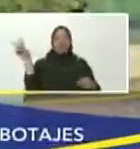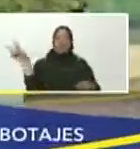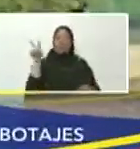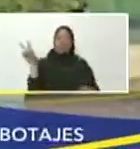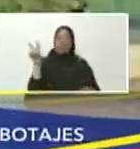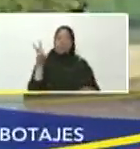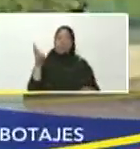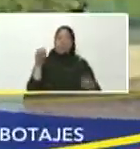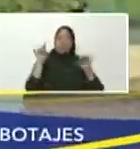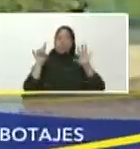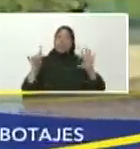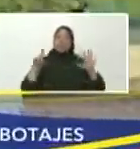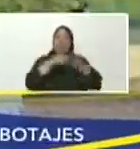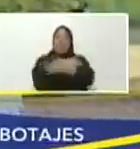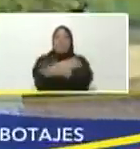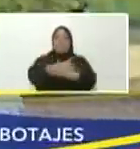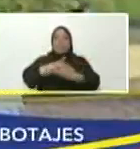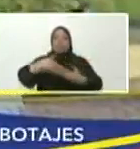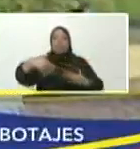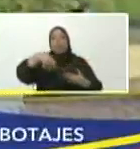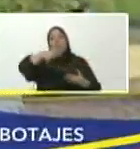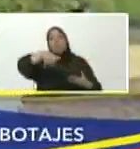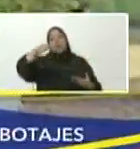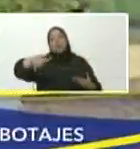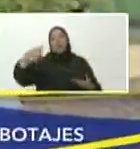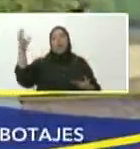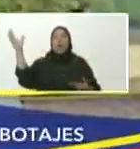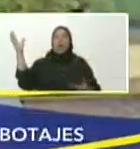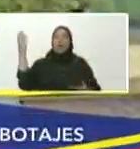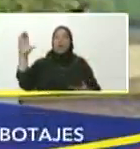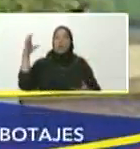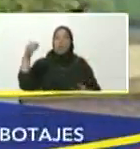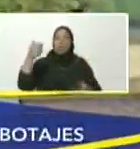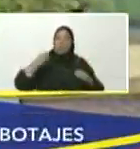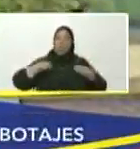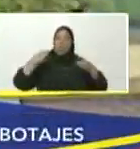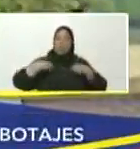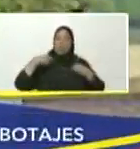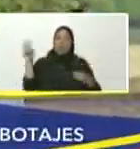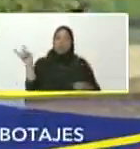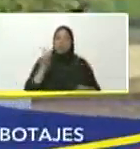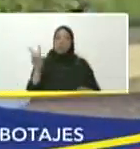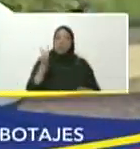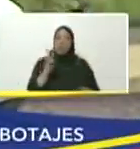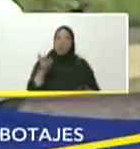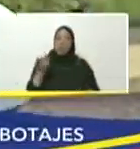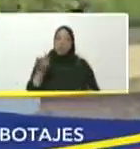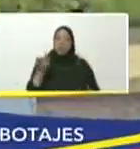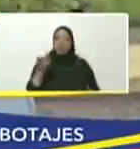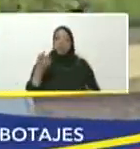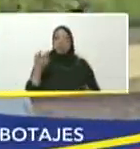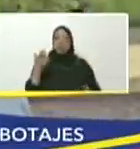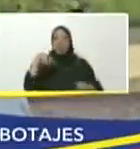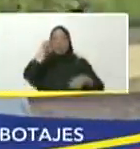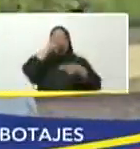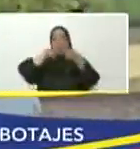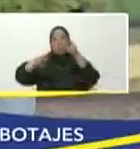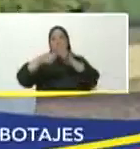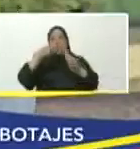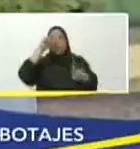de los seis millones doscientos mil colombianos que viven en venezuela venezuela apuesta por la paz